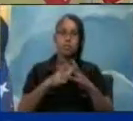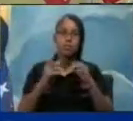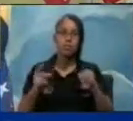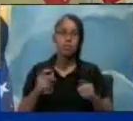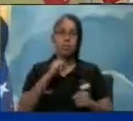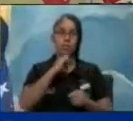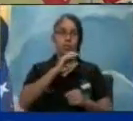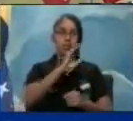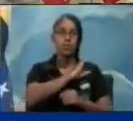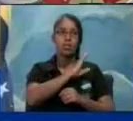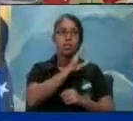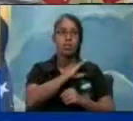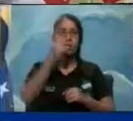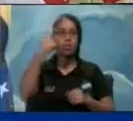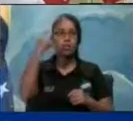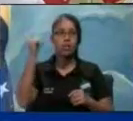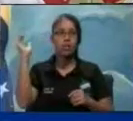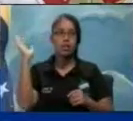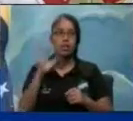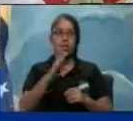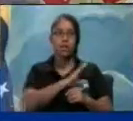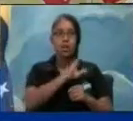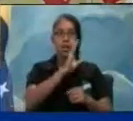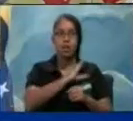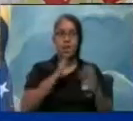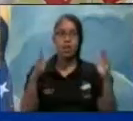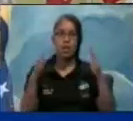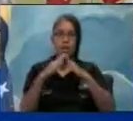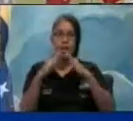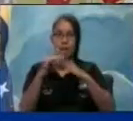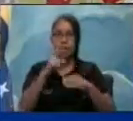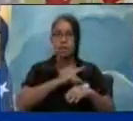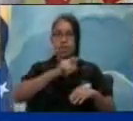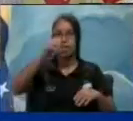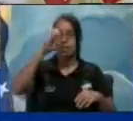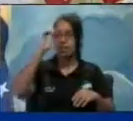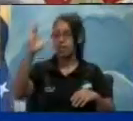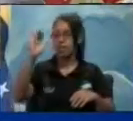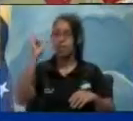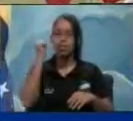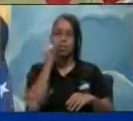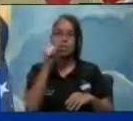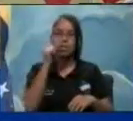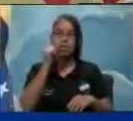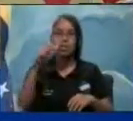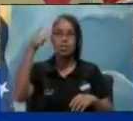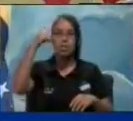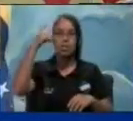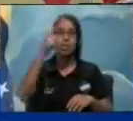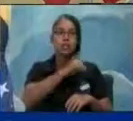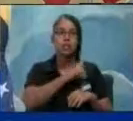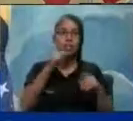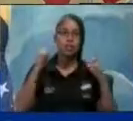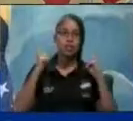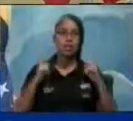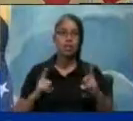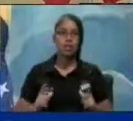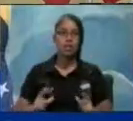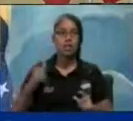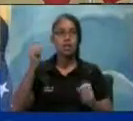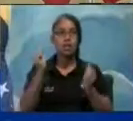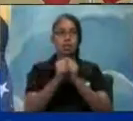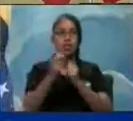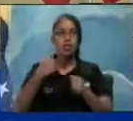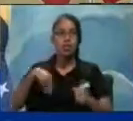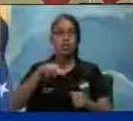lo tomamos para venir a la casa de Dios. Y el sábado, día de descanso con nuestra